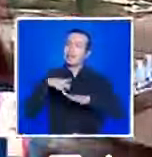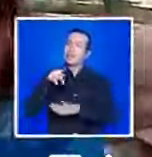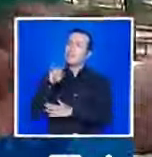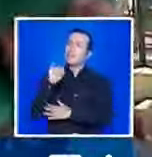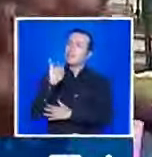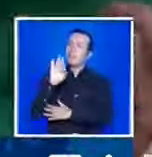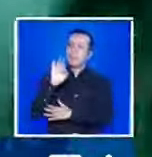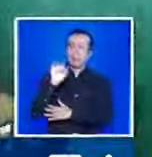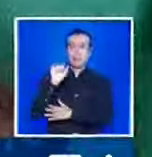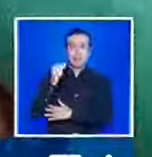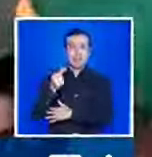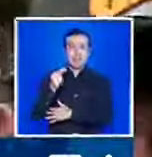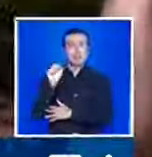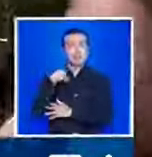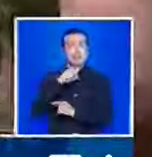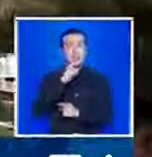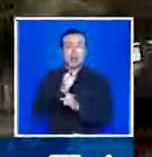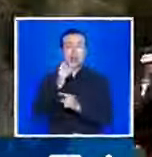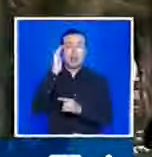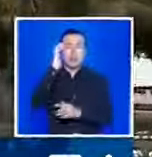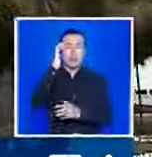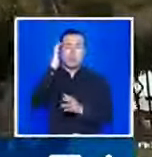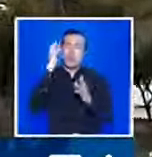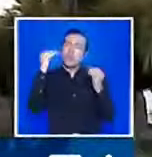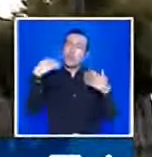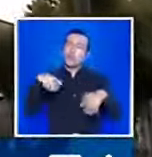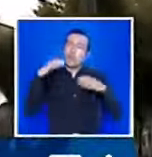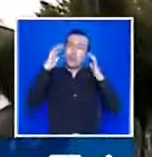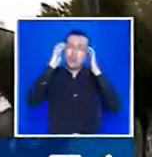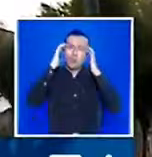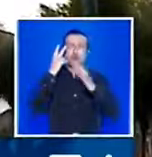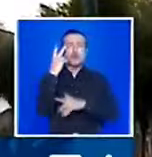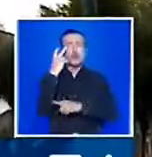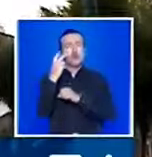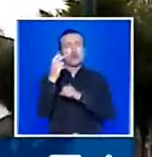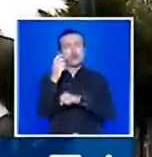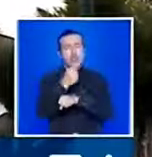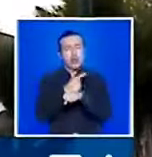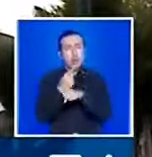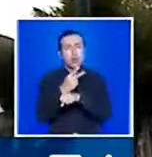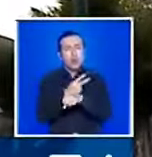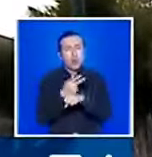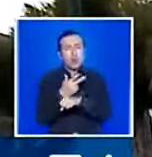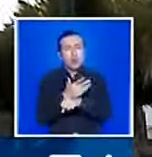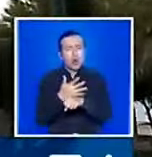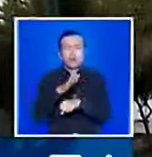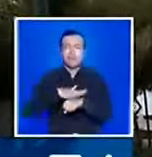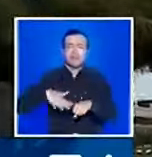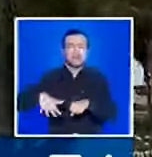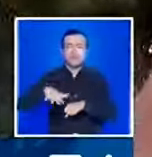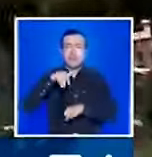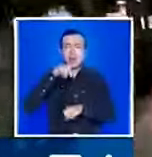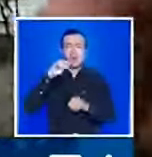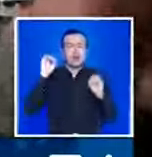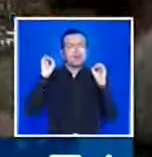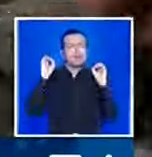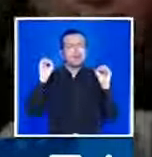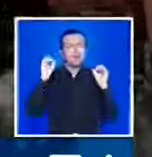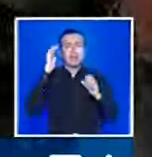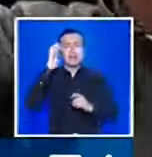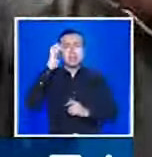estamos bien preocupados. 12 horas la parroquia de Pinta no tiene agua. Realmente estamos